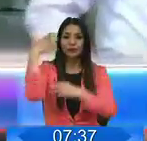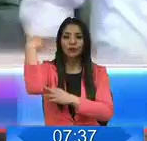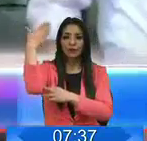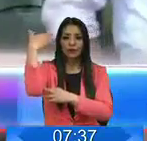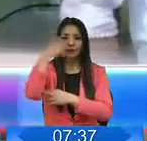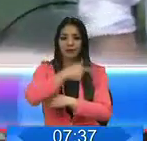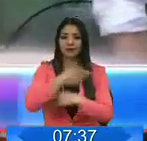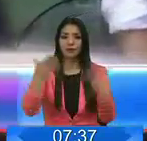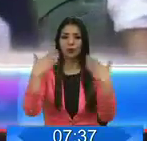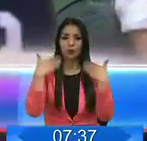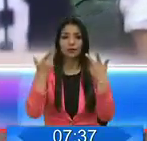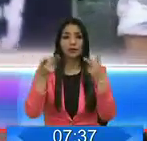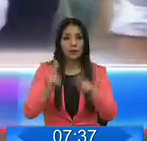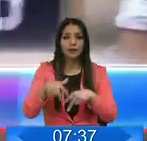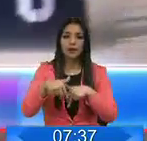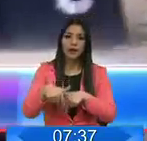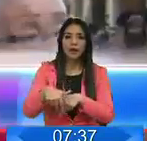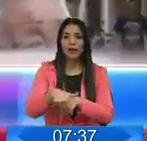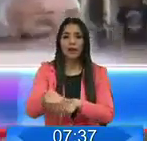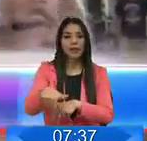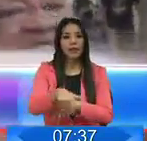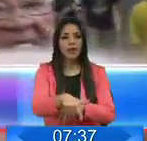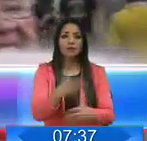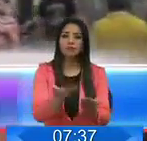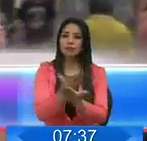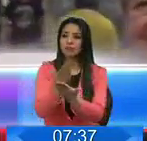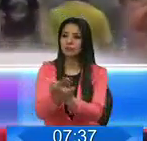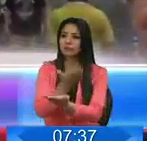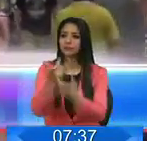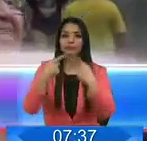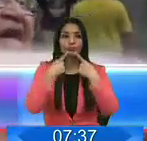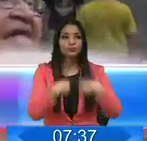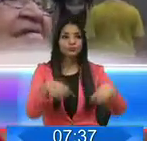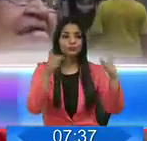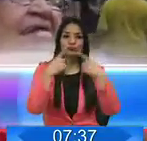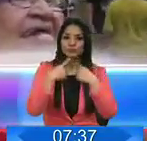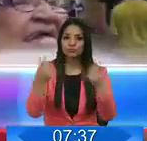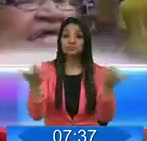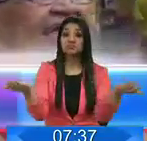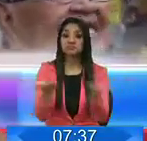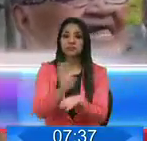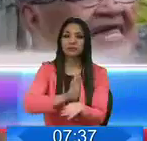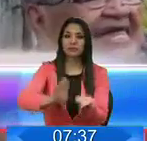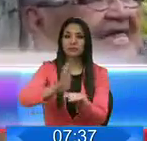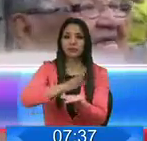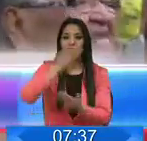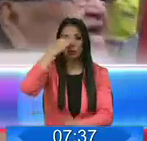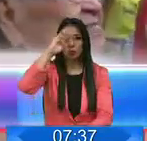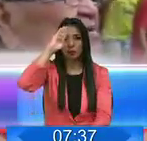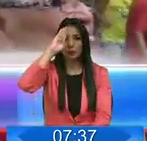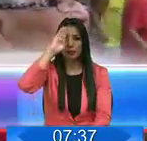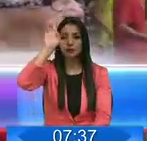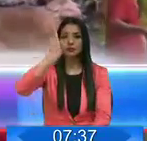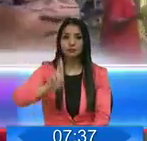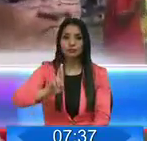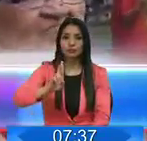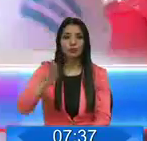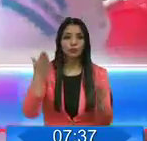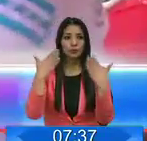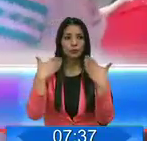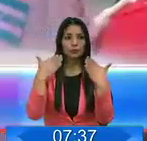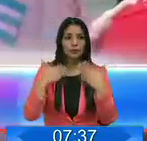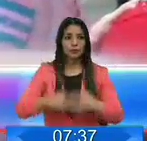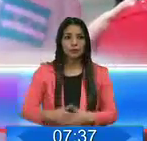que hizo una caminata exponiendo sus propuestas. La realizó en el barrio Cuba, ubicado al sur de la ciudad. Habló